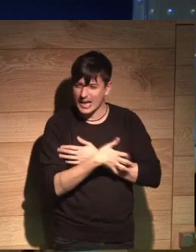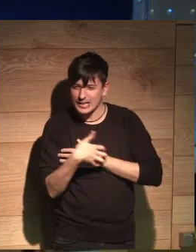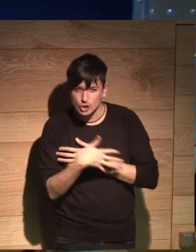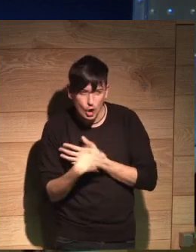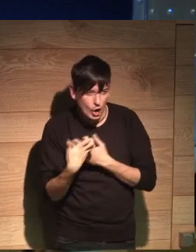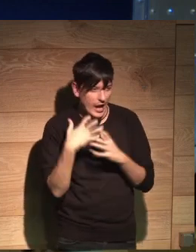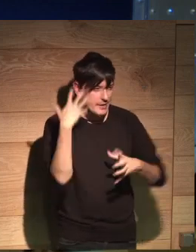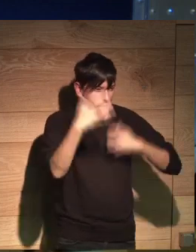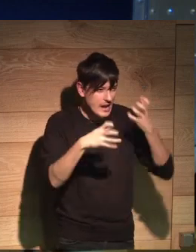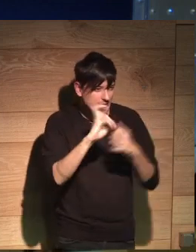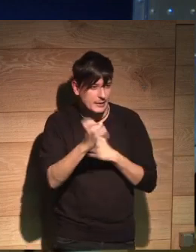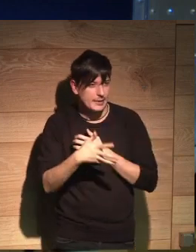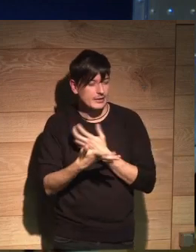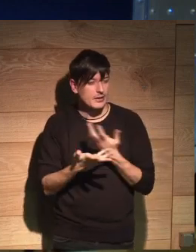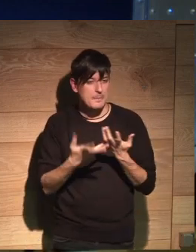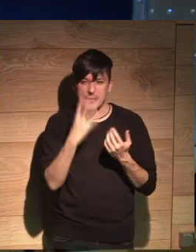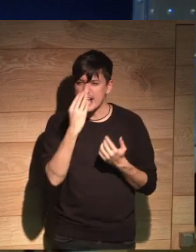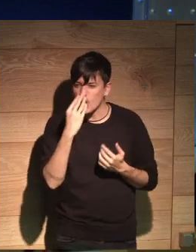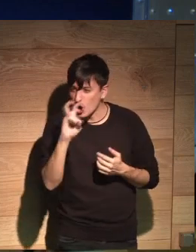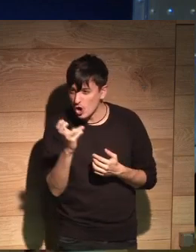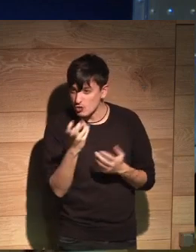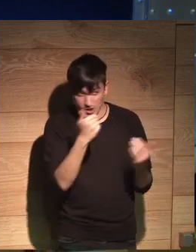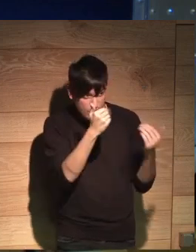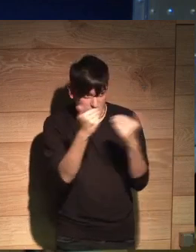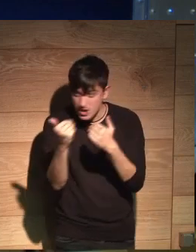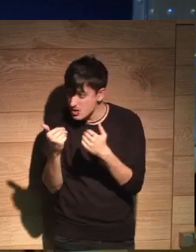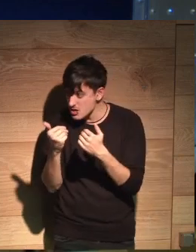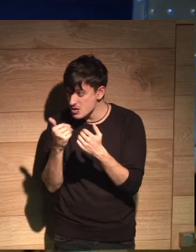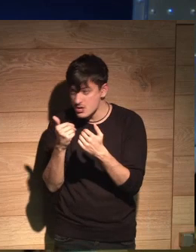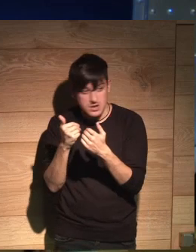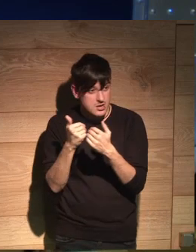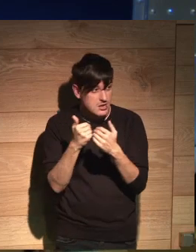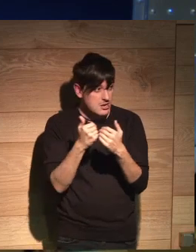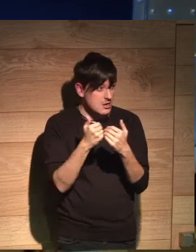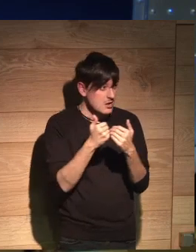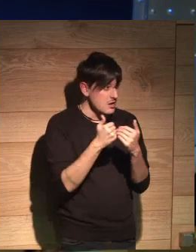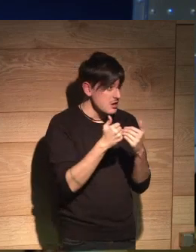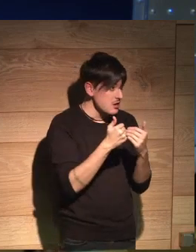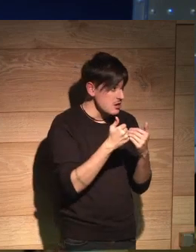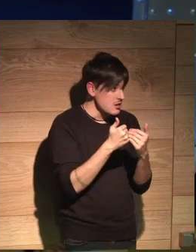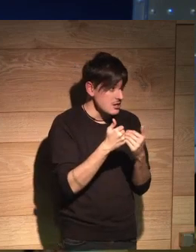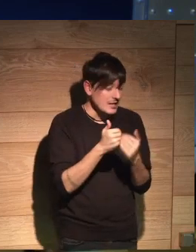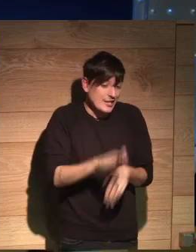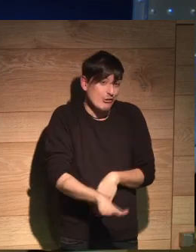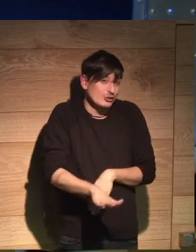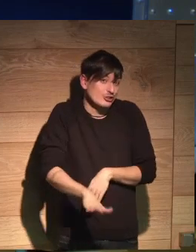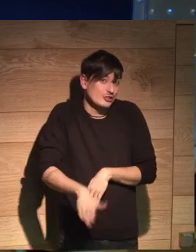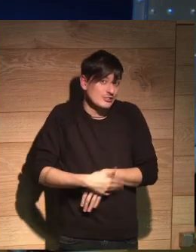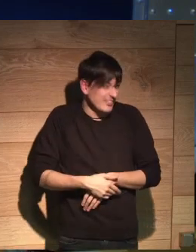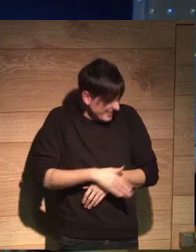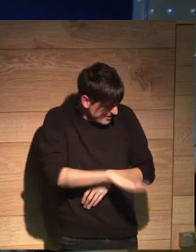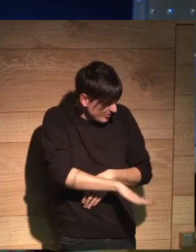animales, cualquier tipo de perro. Nadie tiene aquí. Bien. Niños.